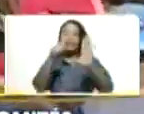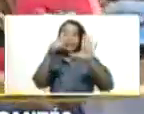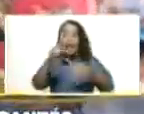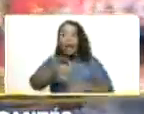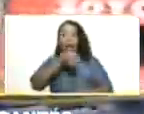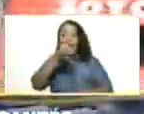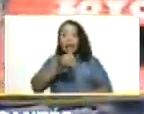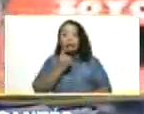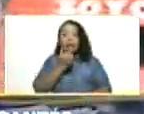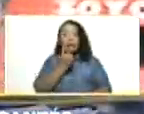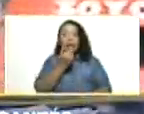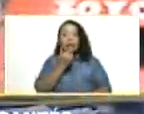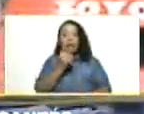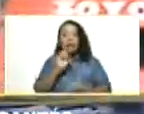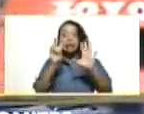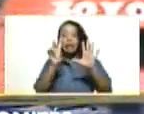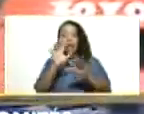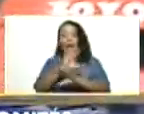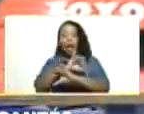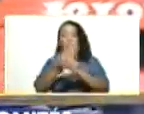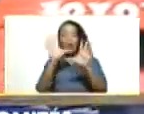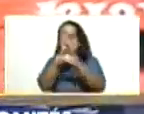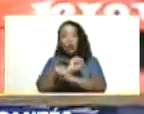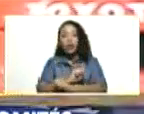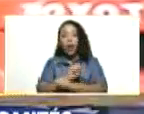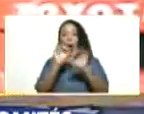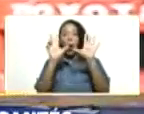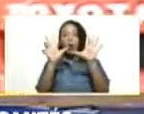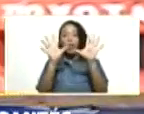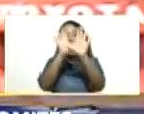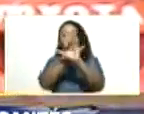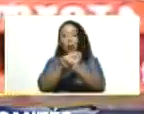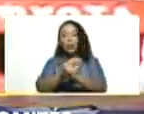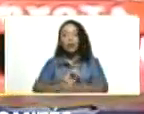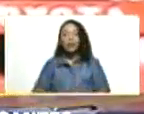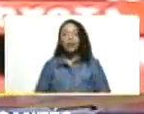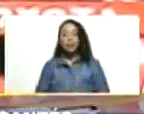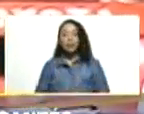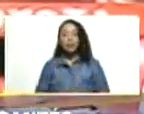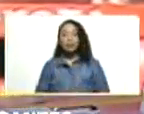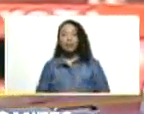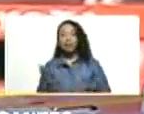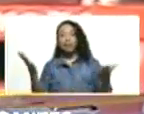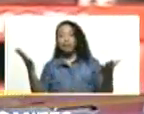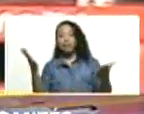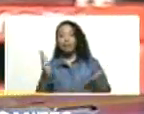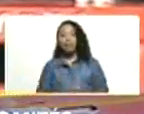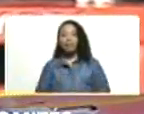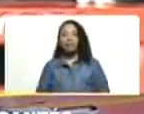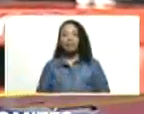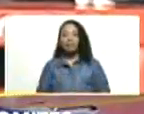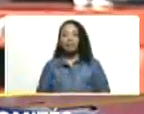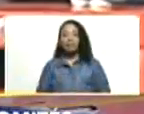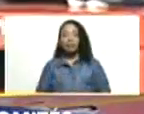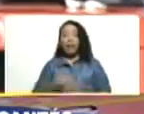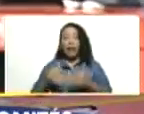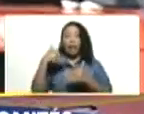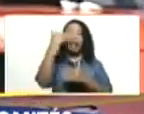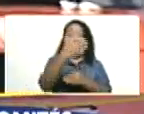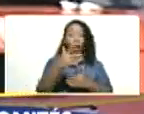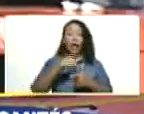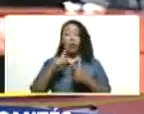6 de la tarde. 7 de la noche, 8 de la noche, ¿ah? Y después entonces le da